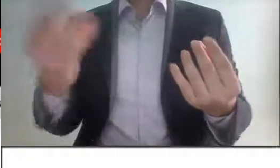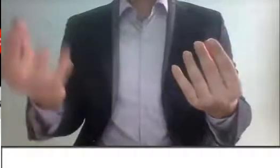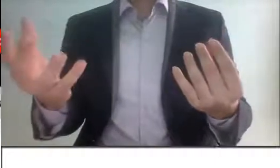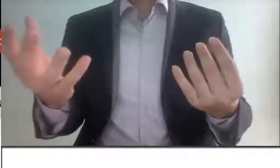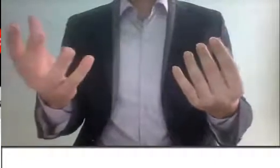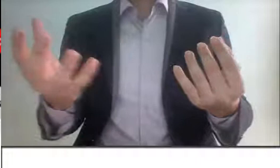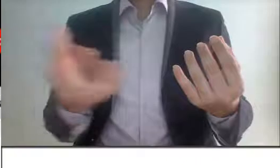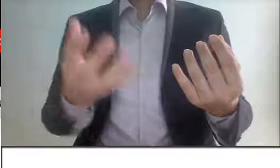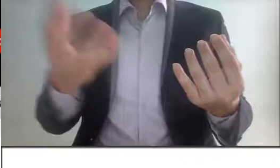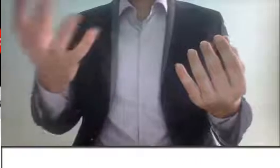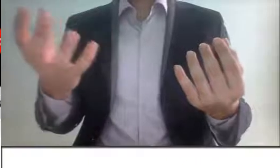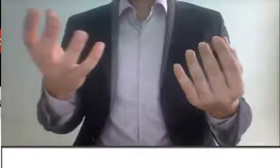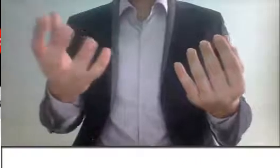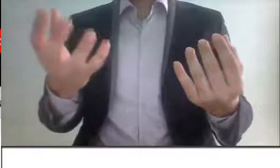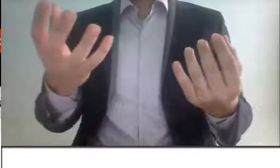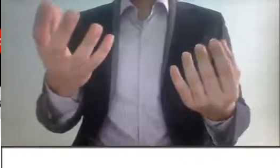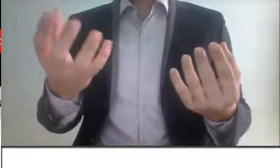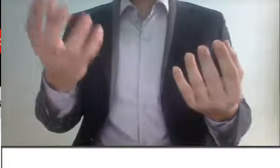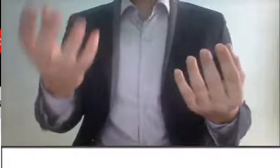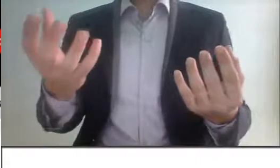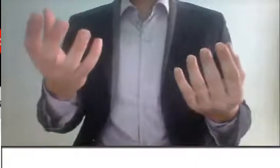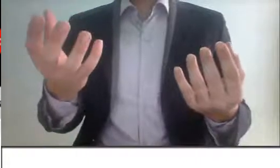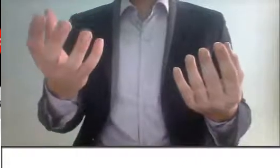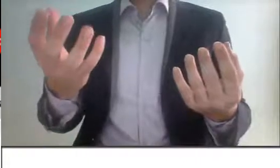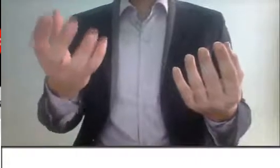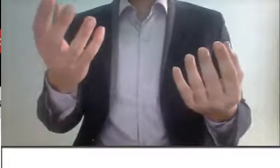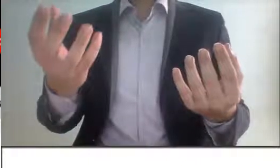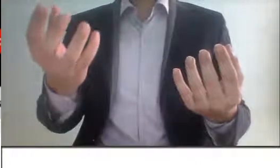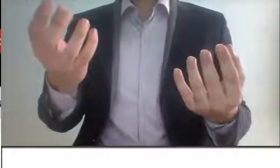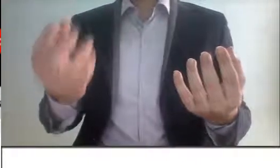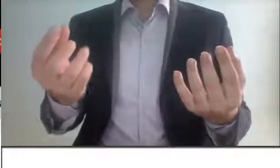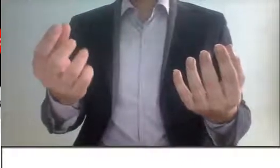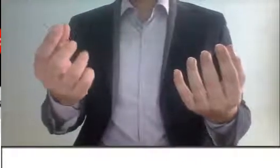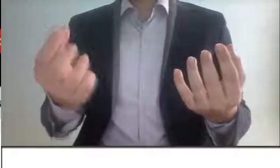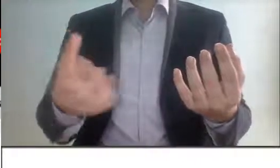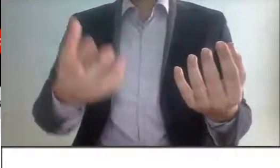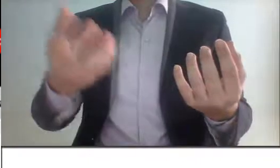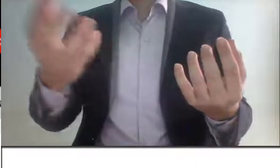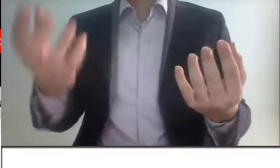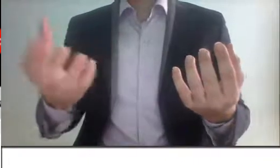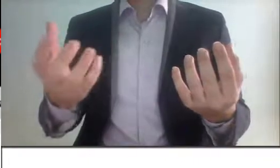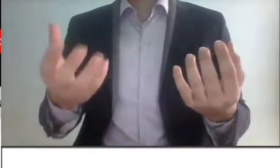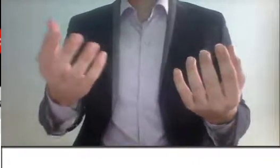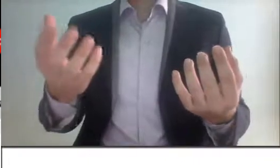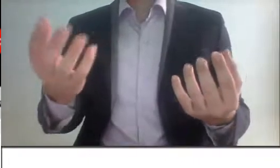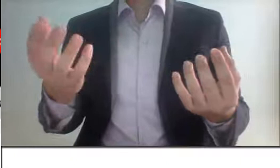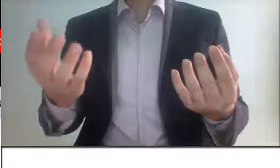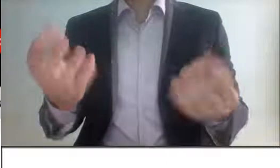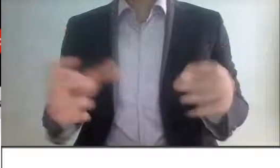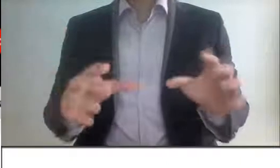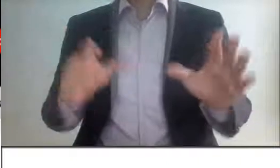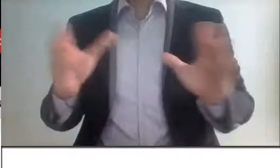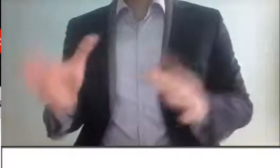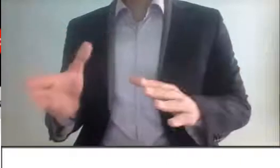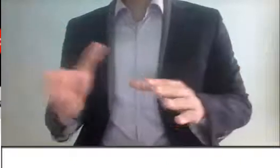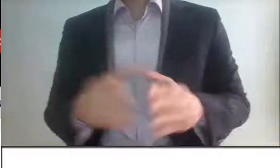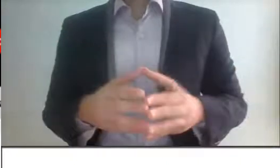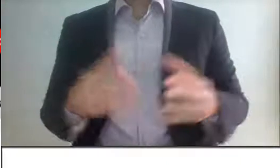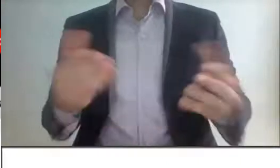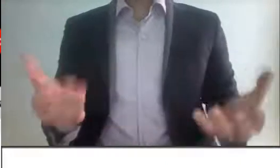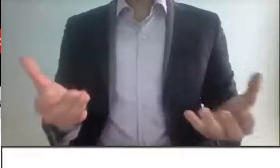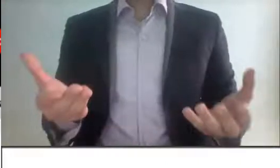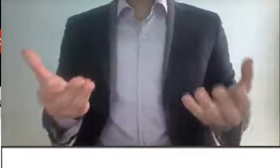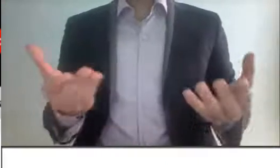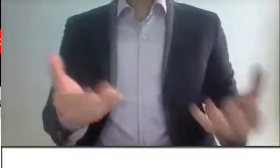se terminaban haciendo tajadas bastante interesantes de recursos. Pues solamente estamos viendo a qué persona inteligente, a qué persona